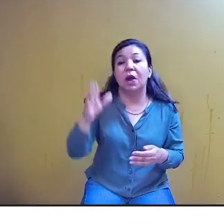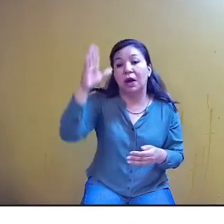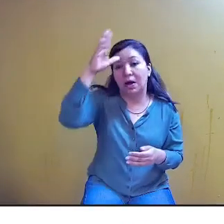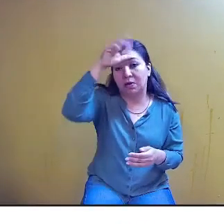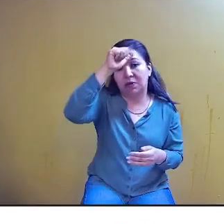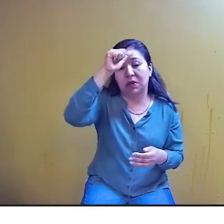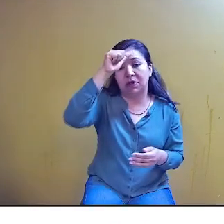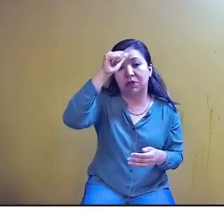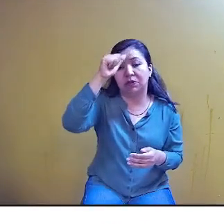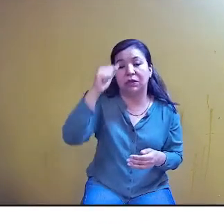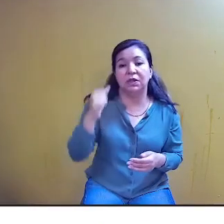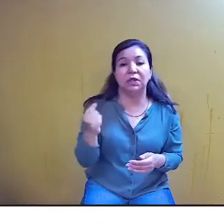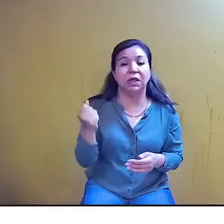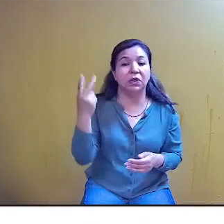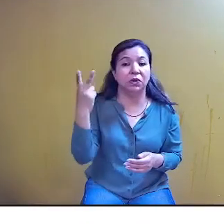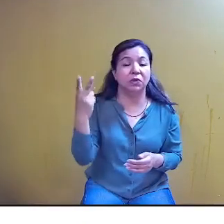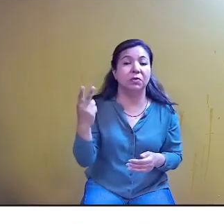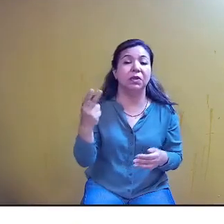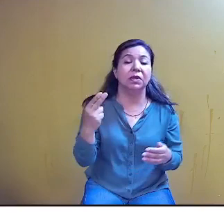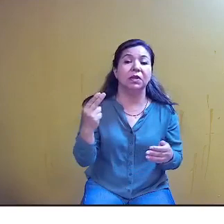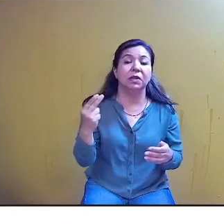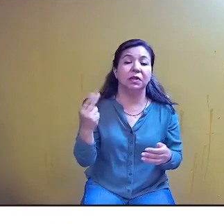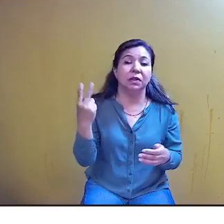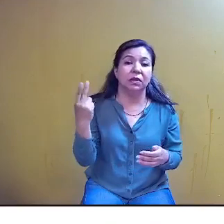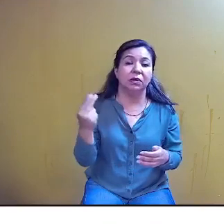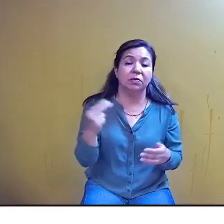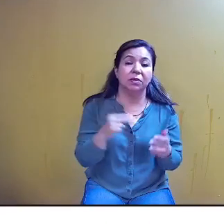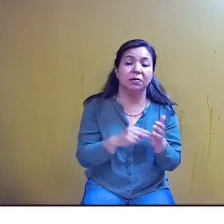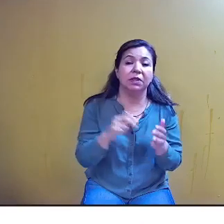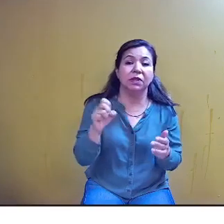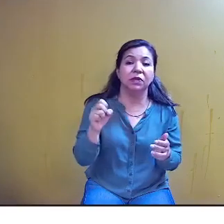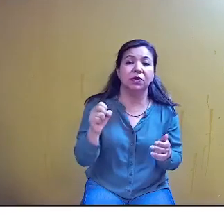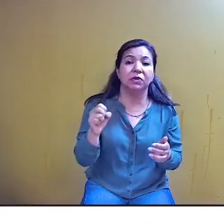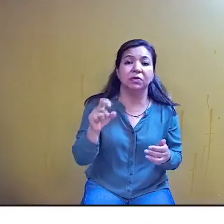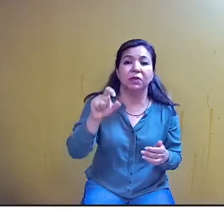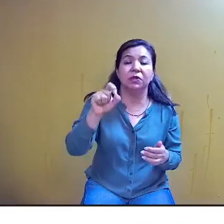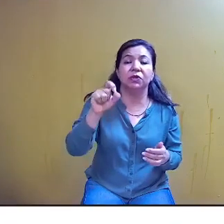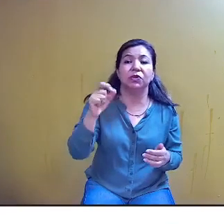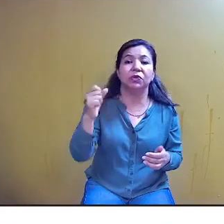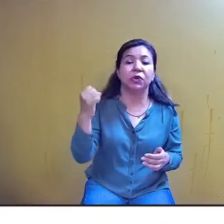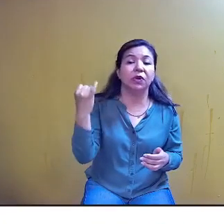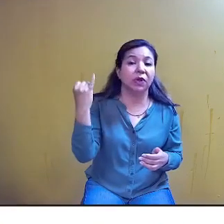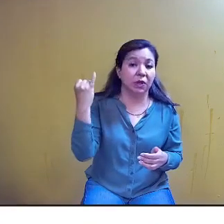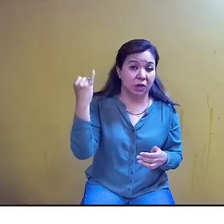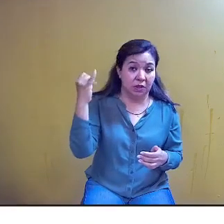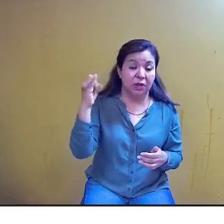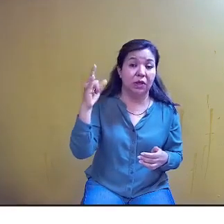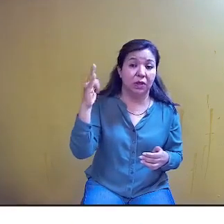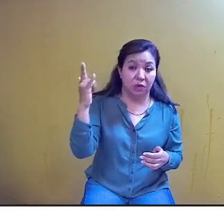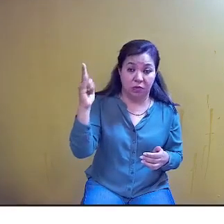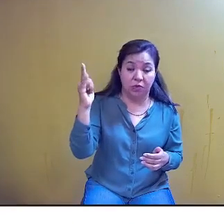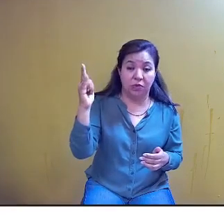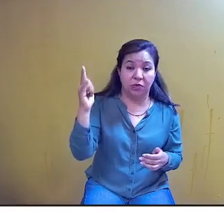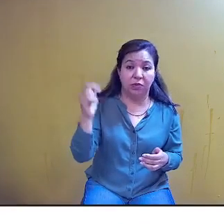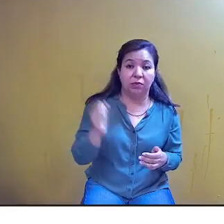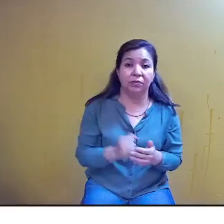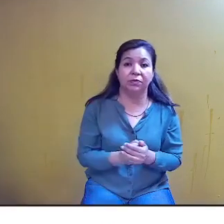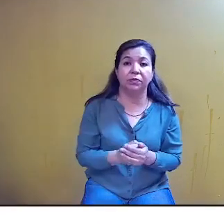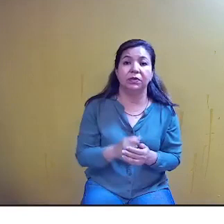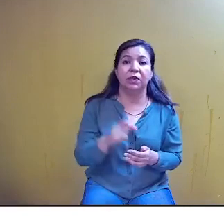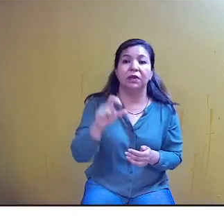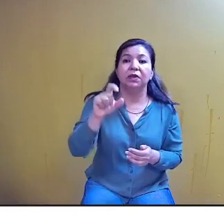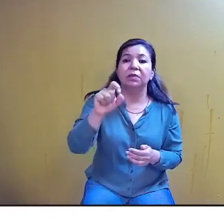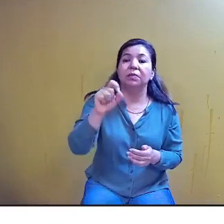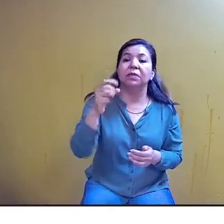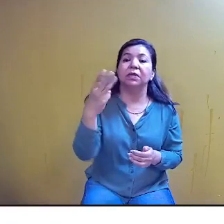y 22 de julio del 2022, así como la dictada por la Sala Regional Ciudad de México de fecha 24 de marzo